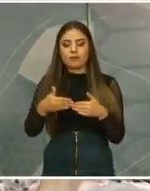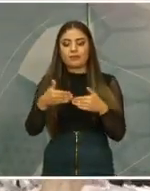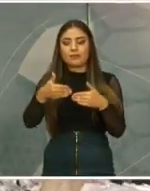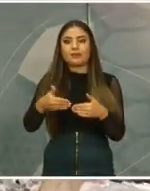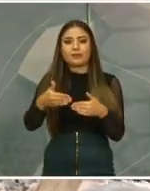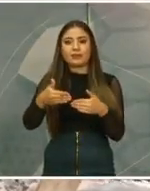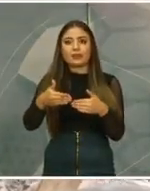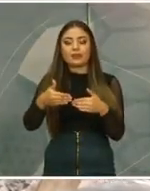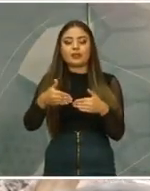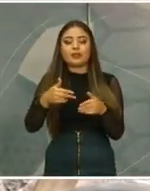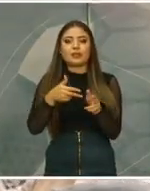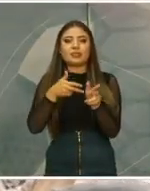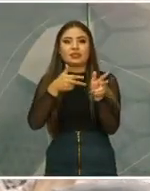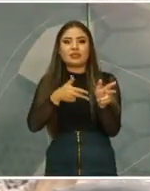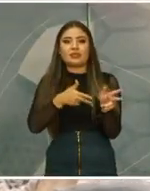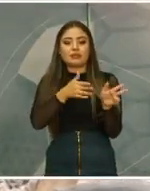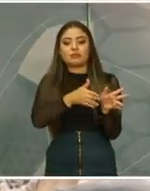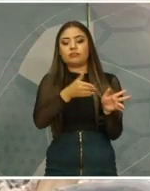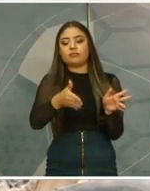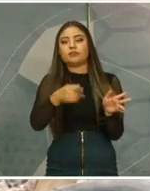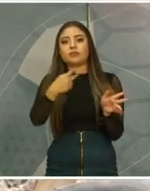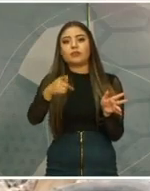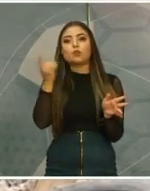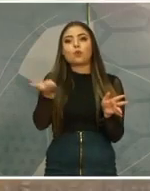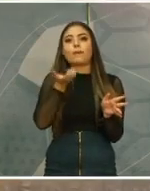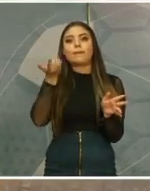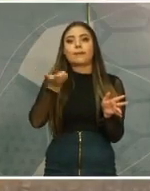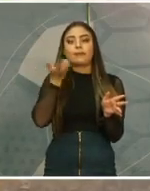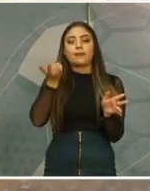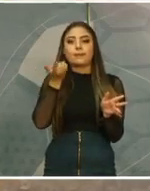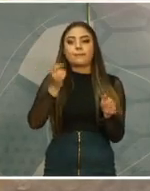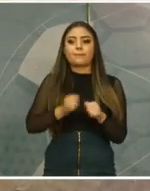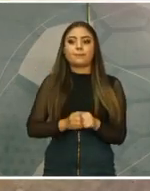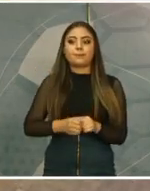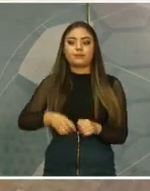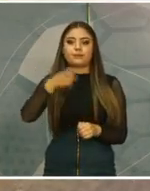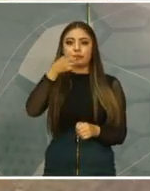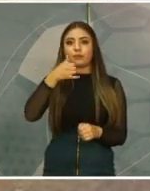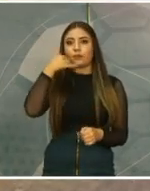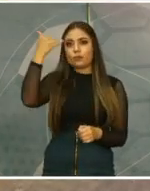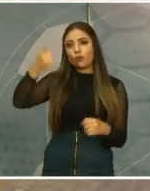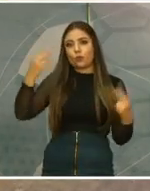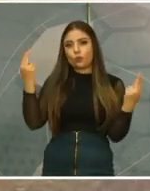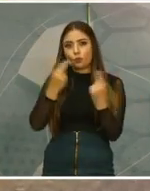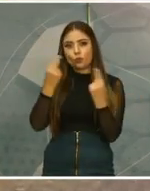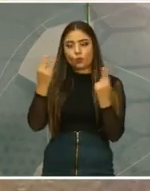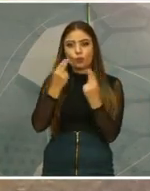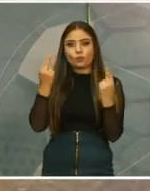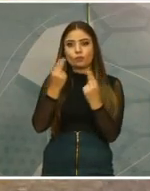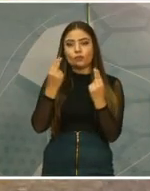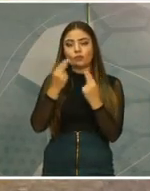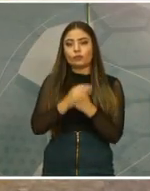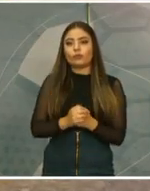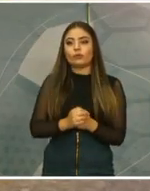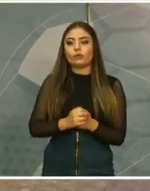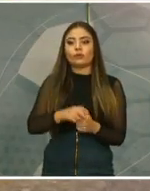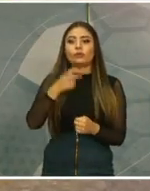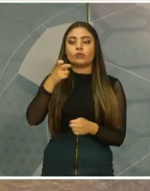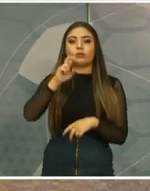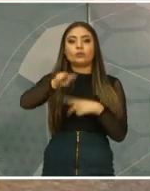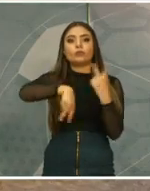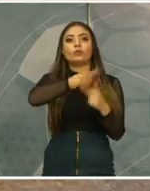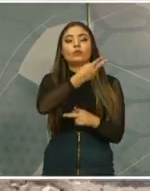Casablanca de Gómez Palacio. Los hechos fueron reportados al sistema de emergencias 911, por lo que elementos de diferentes